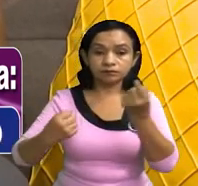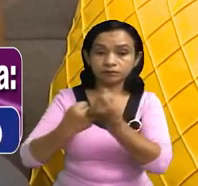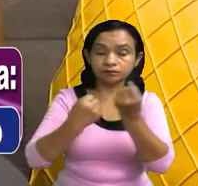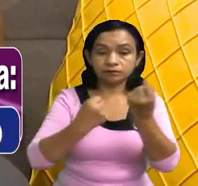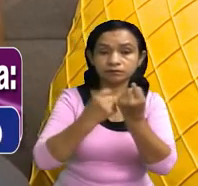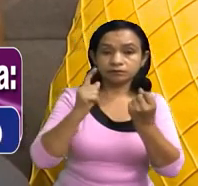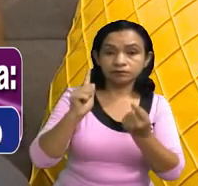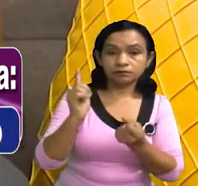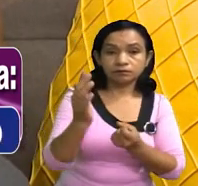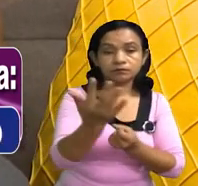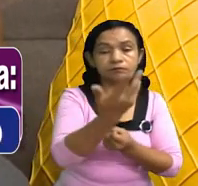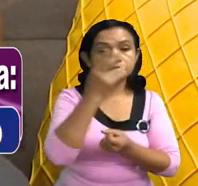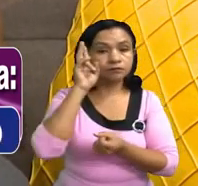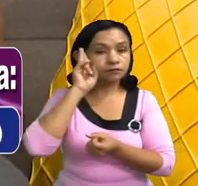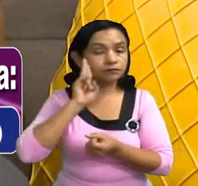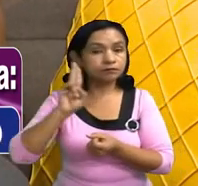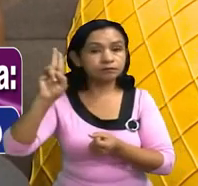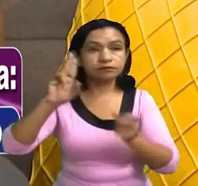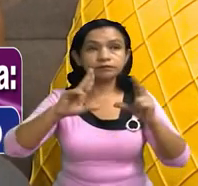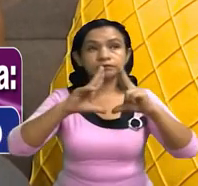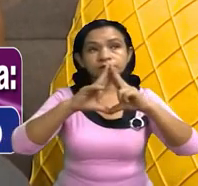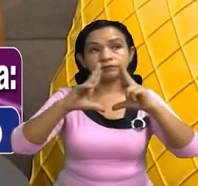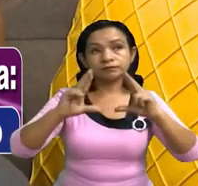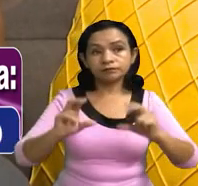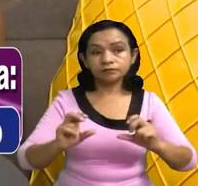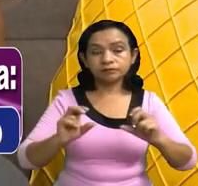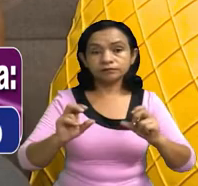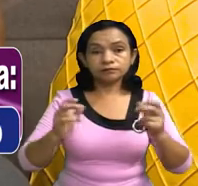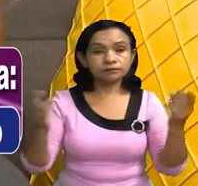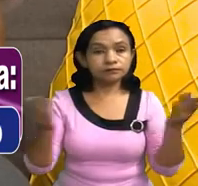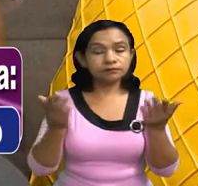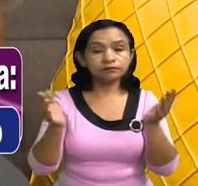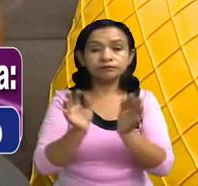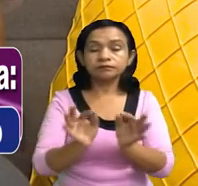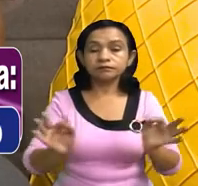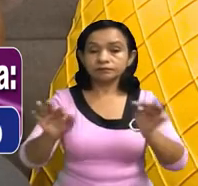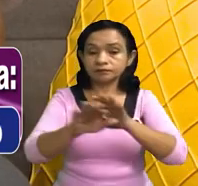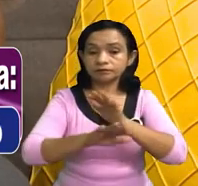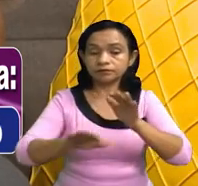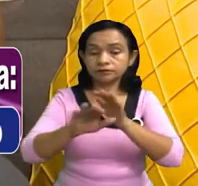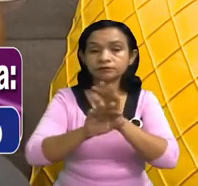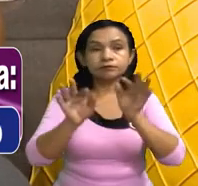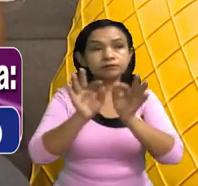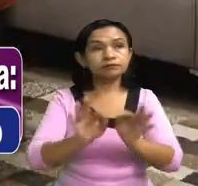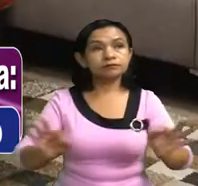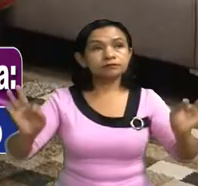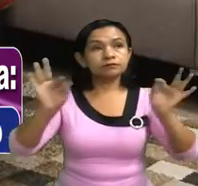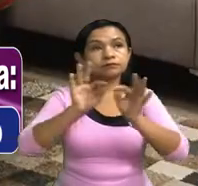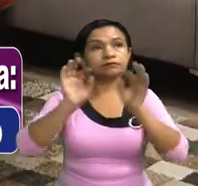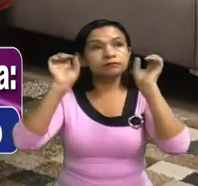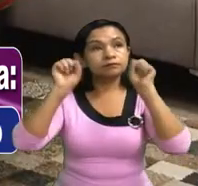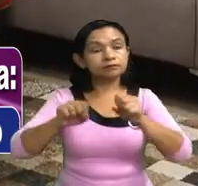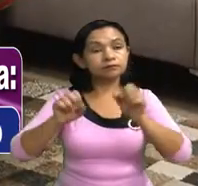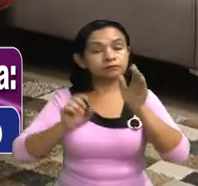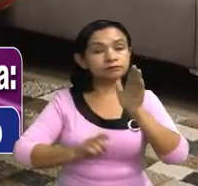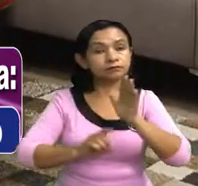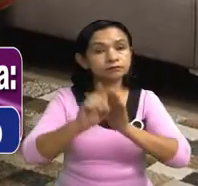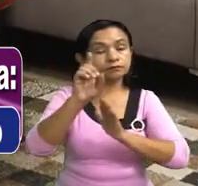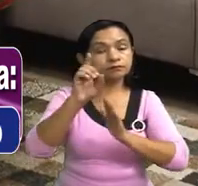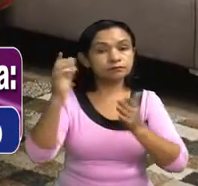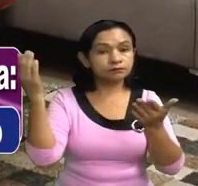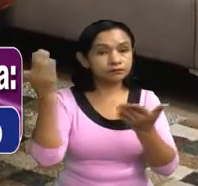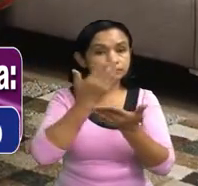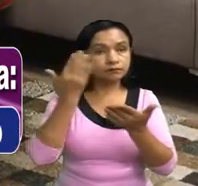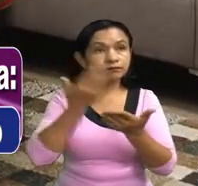parte de la comunidad universitaria de nuestro país, porque es que es una cuestión tan básica y elemental para podernos desarrollar y los estudiantes con